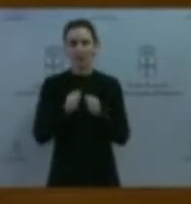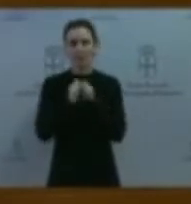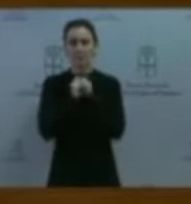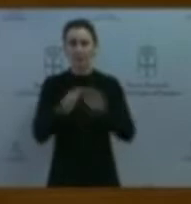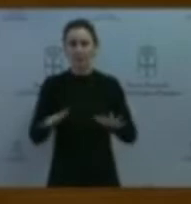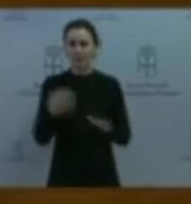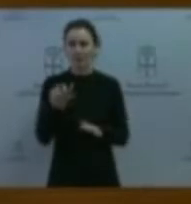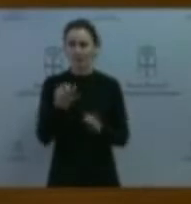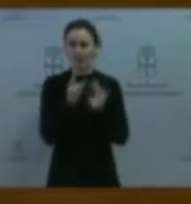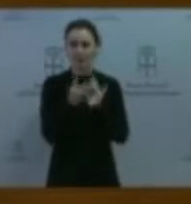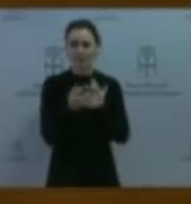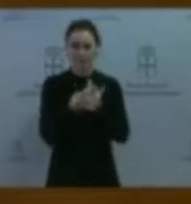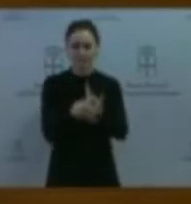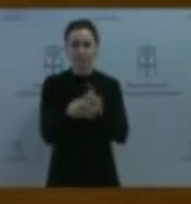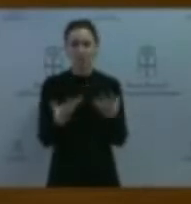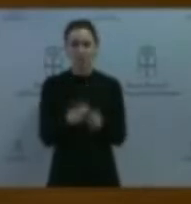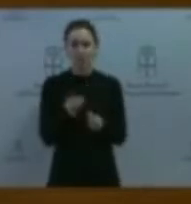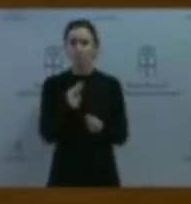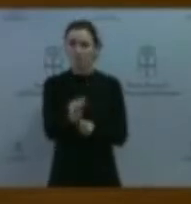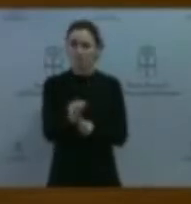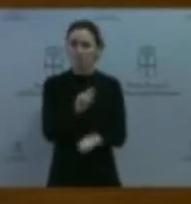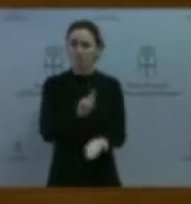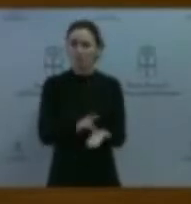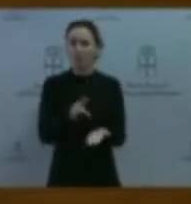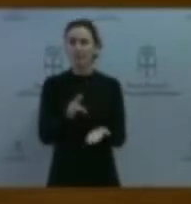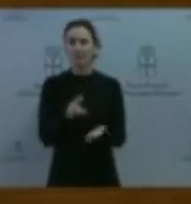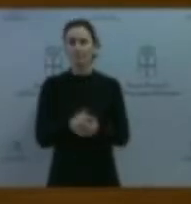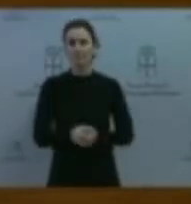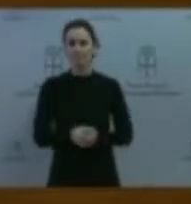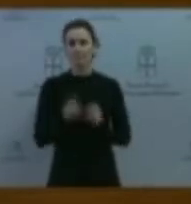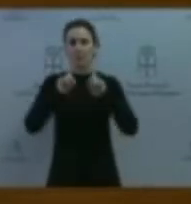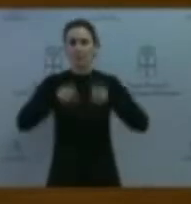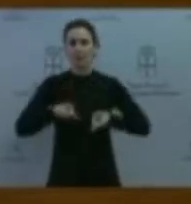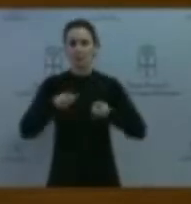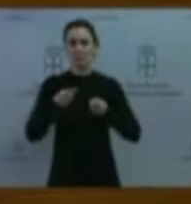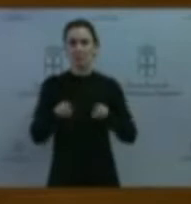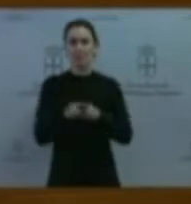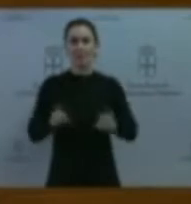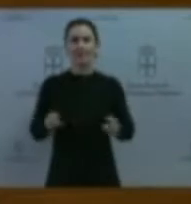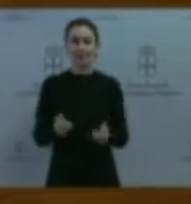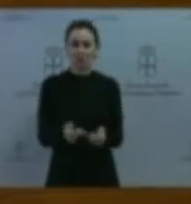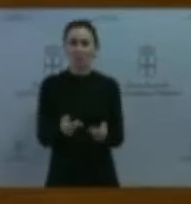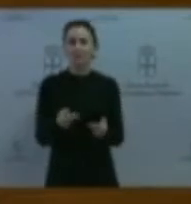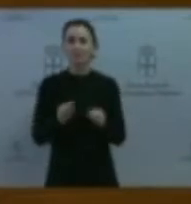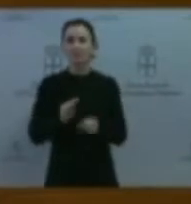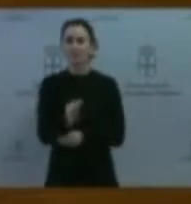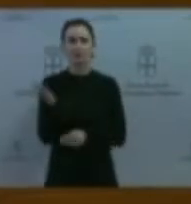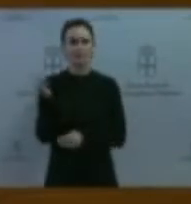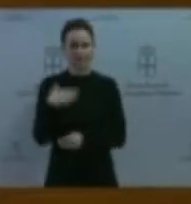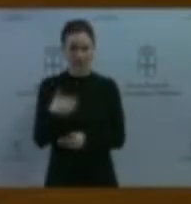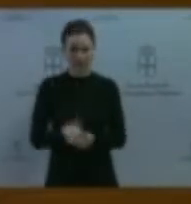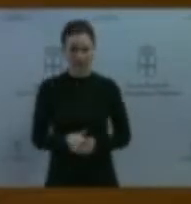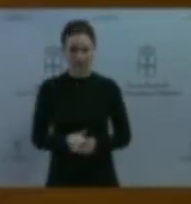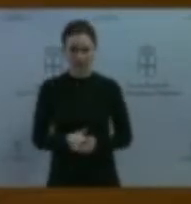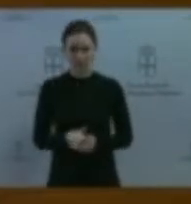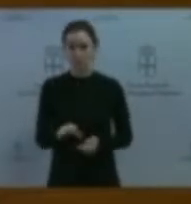evidentemente, siempre con los casos de décadas de recortes y desinversiones, con decisiones que han tomado las instituciones,